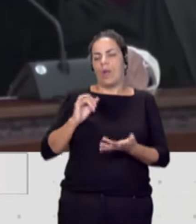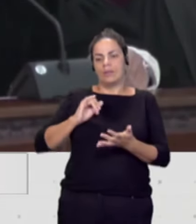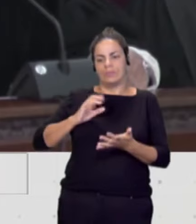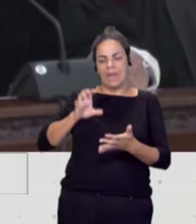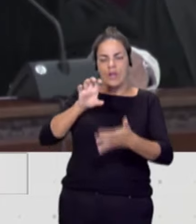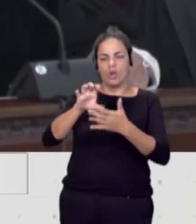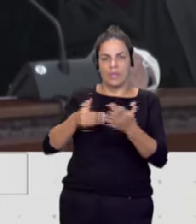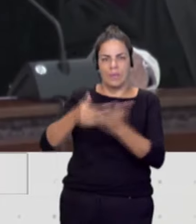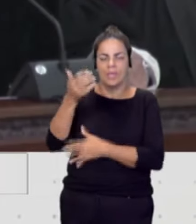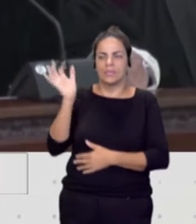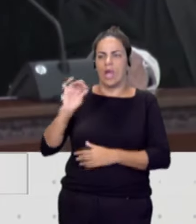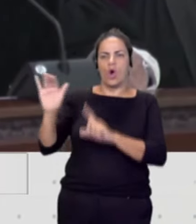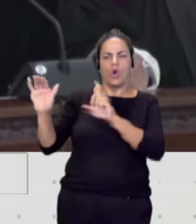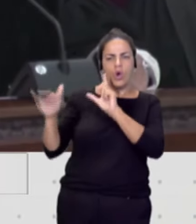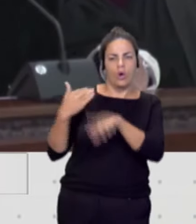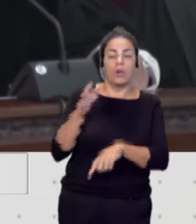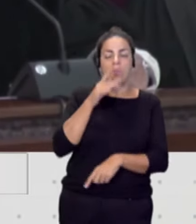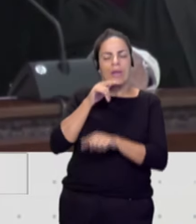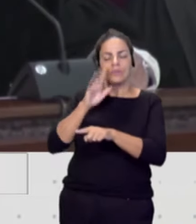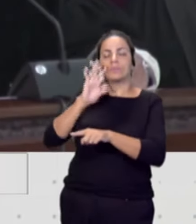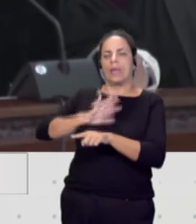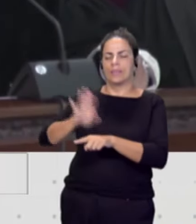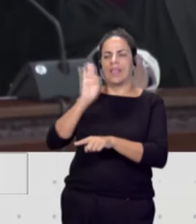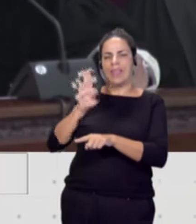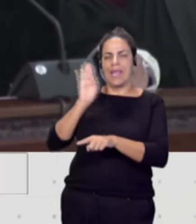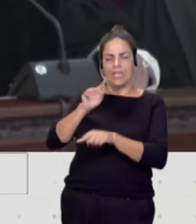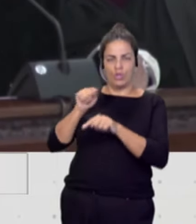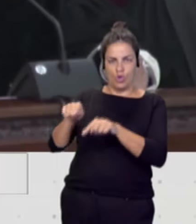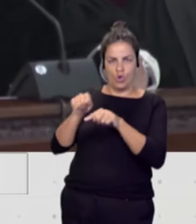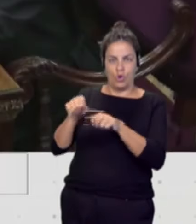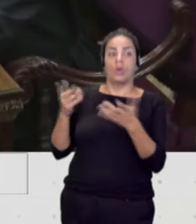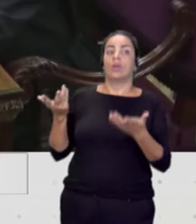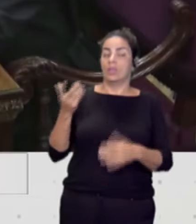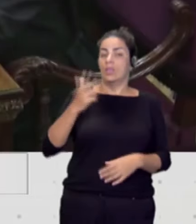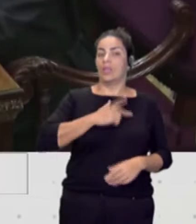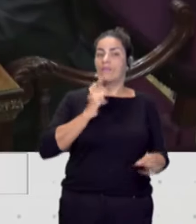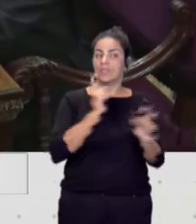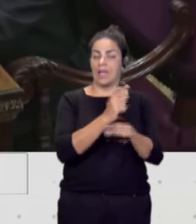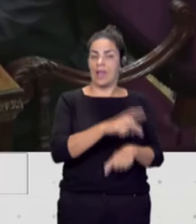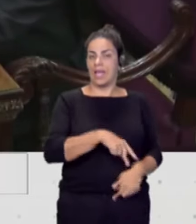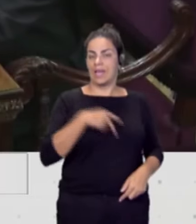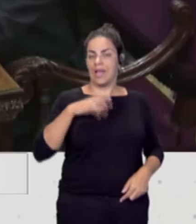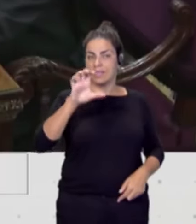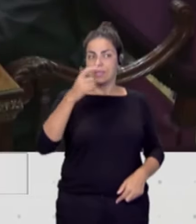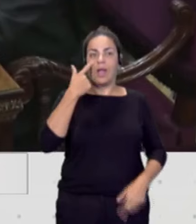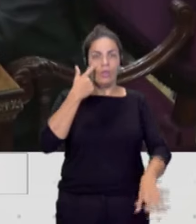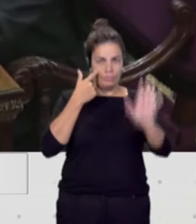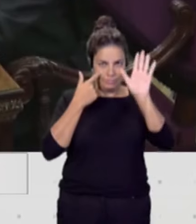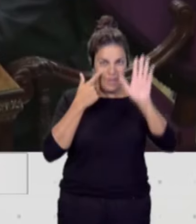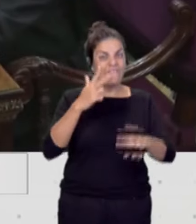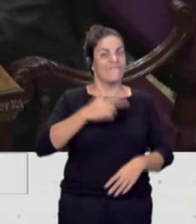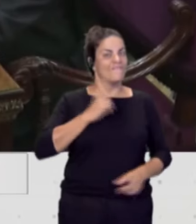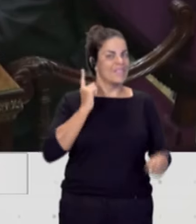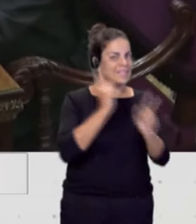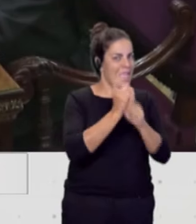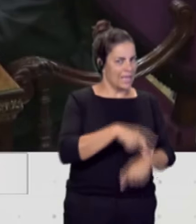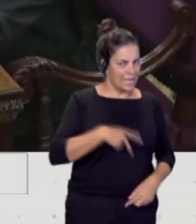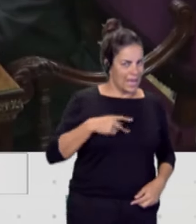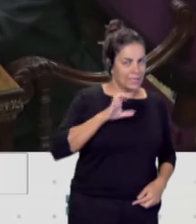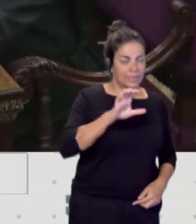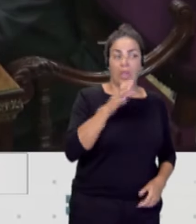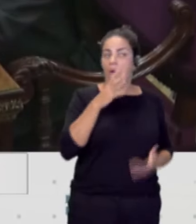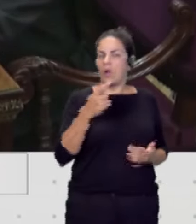esa sospecha de delito. Y efectivamente, el fiscal general del Estado, ojo, fiscal general del Estado, no está en este momento